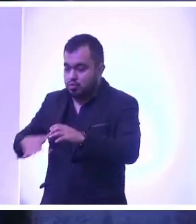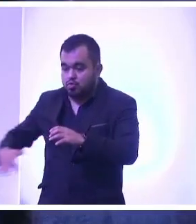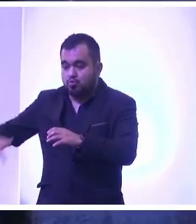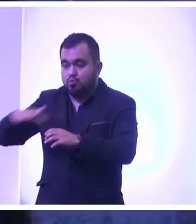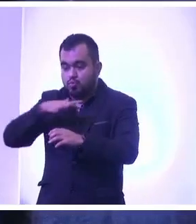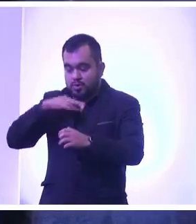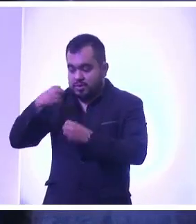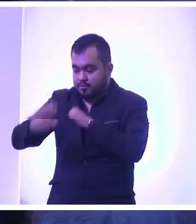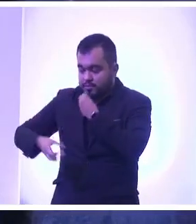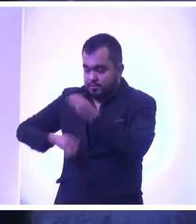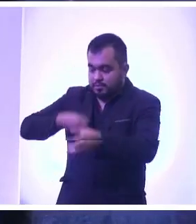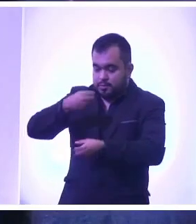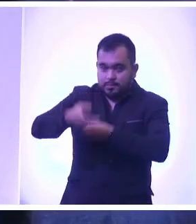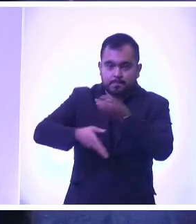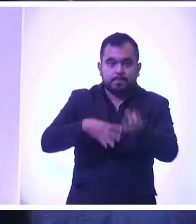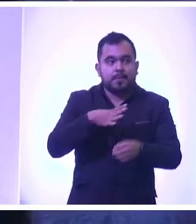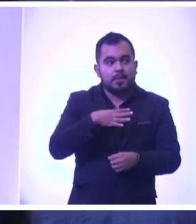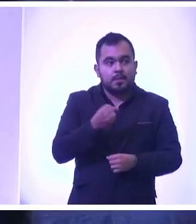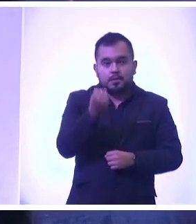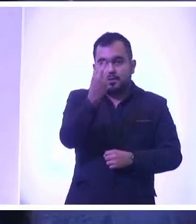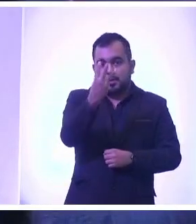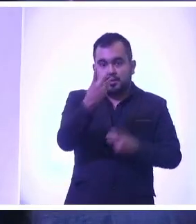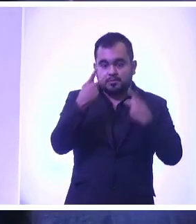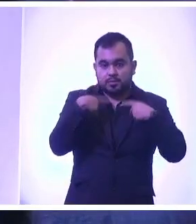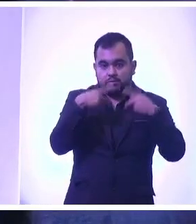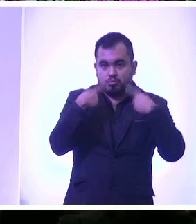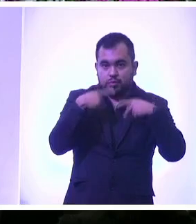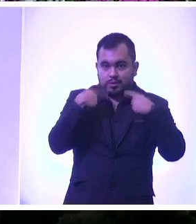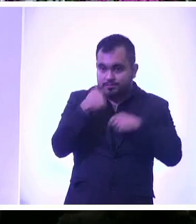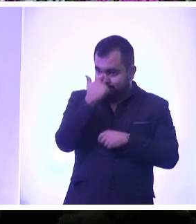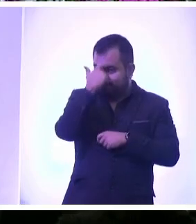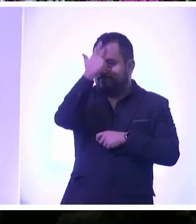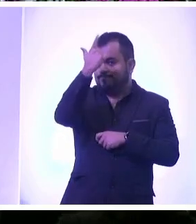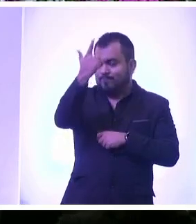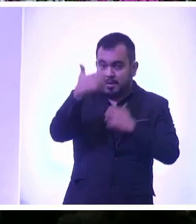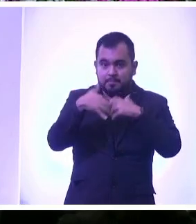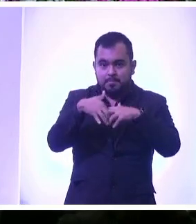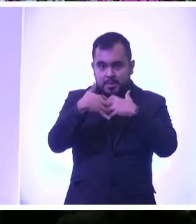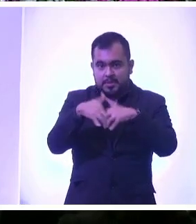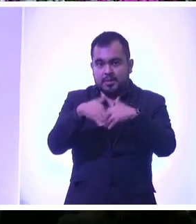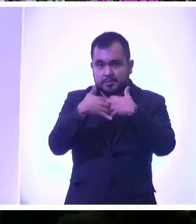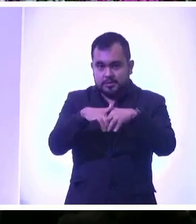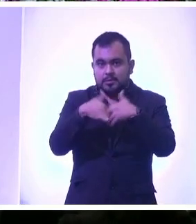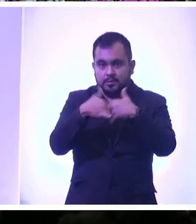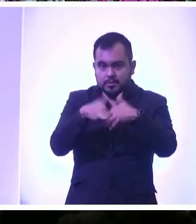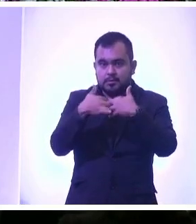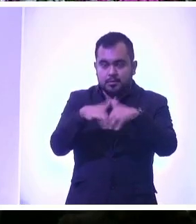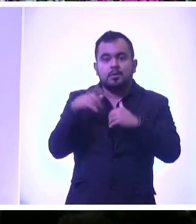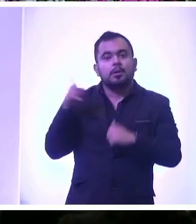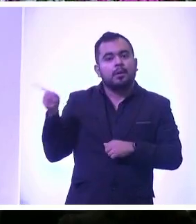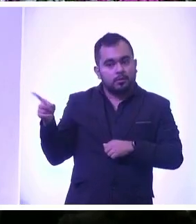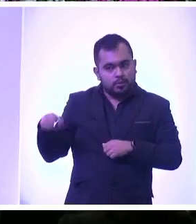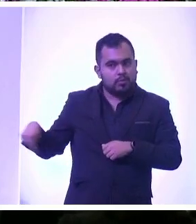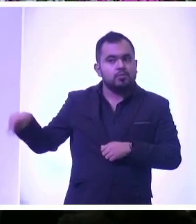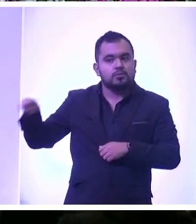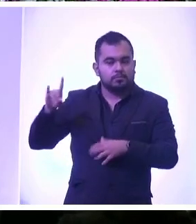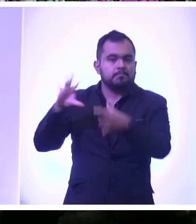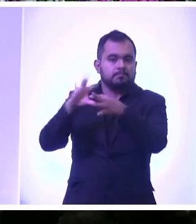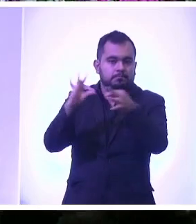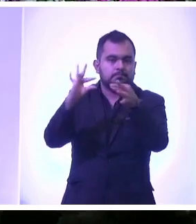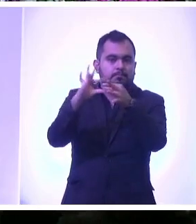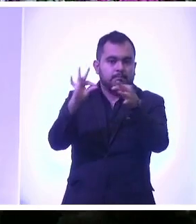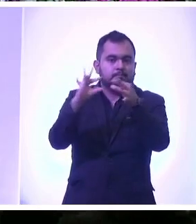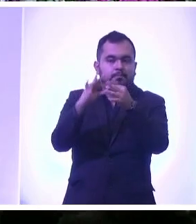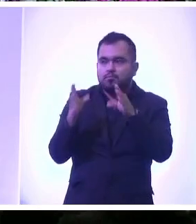caso tenemos a tres empresarios grandes empresarios quienes de alguna manera nos pueden dar eh